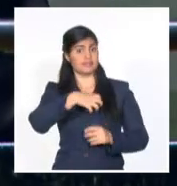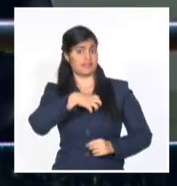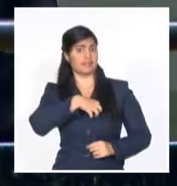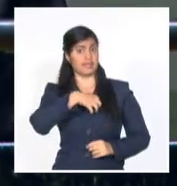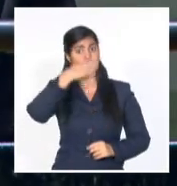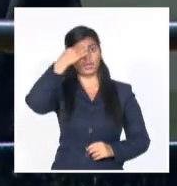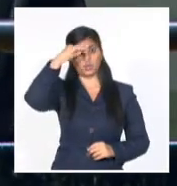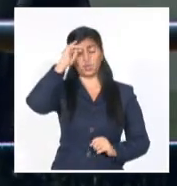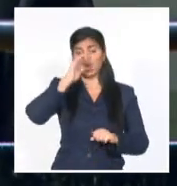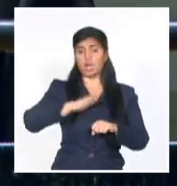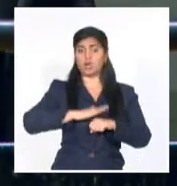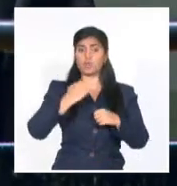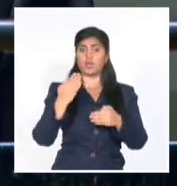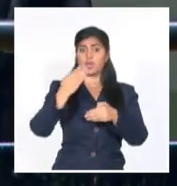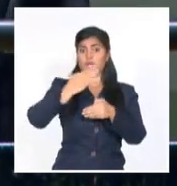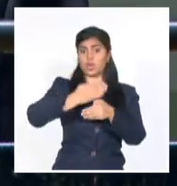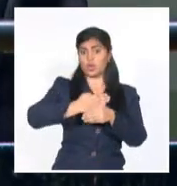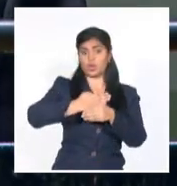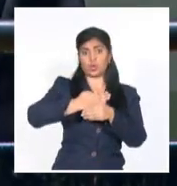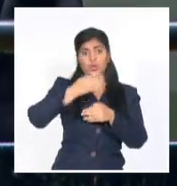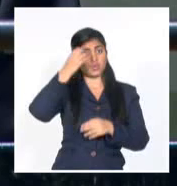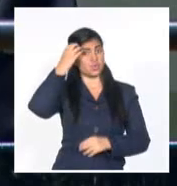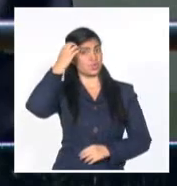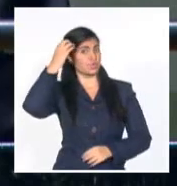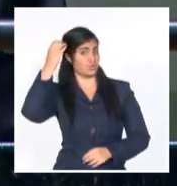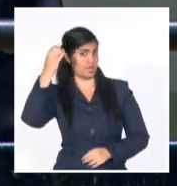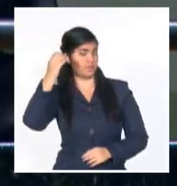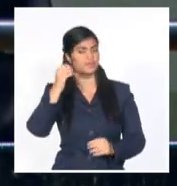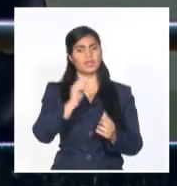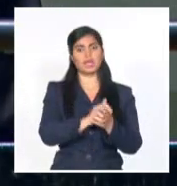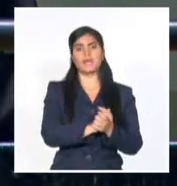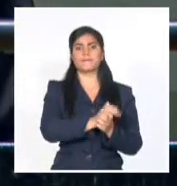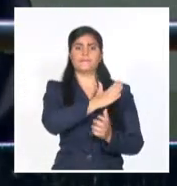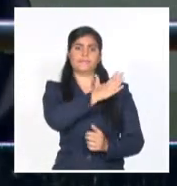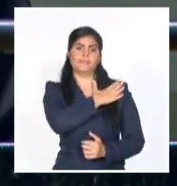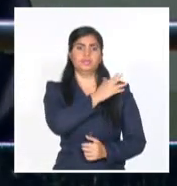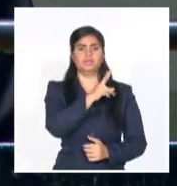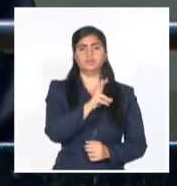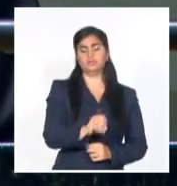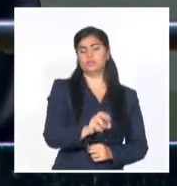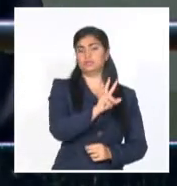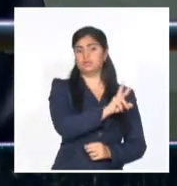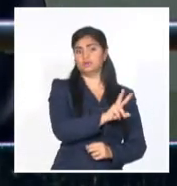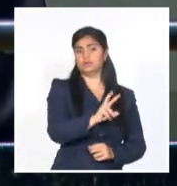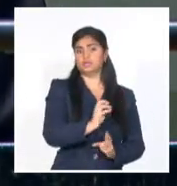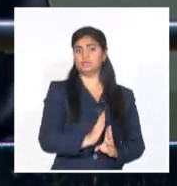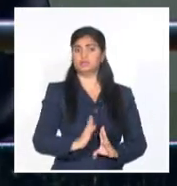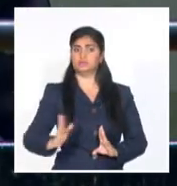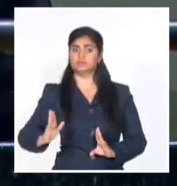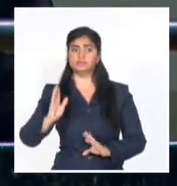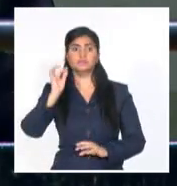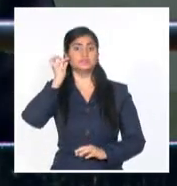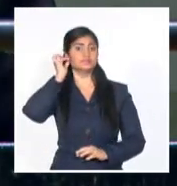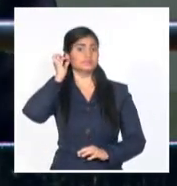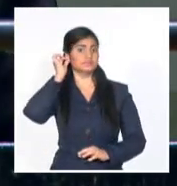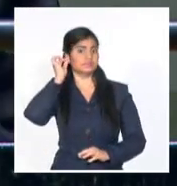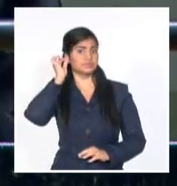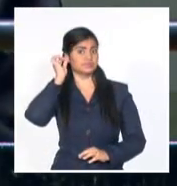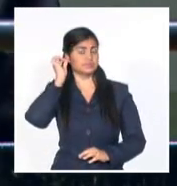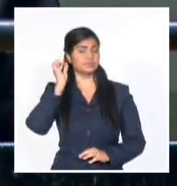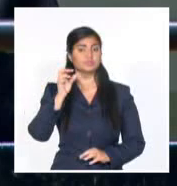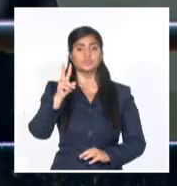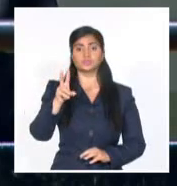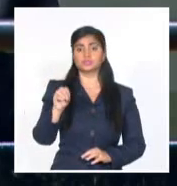bloqueo entre marzo de 2022 y febrero de 2023 se habrían podido